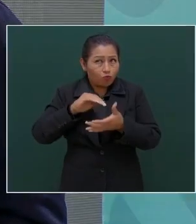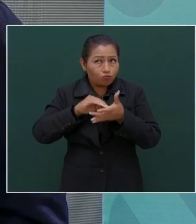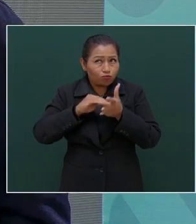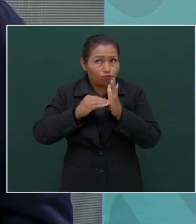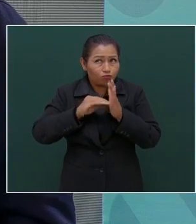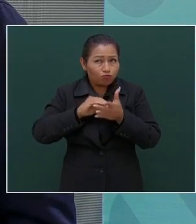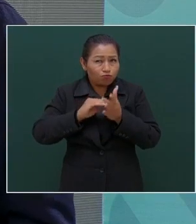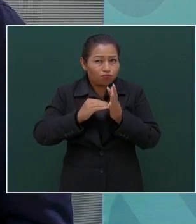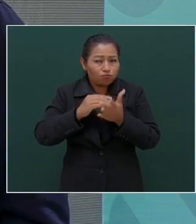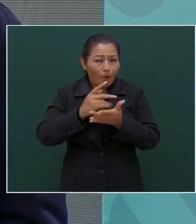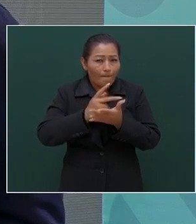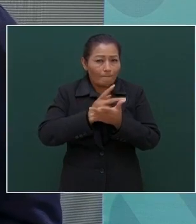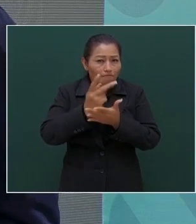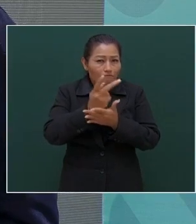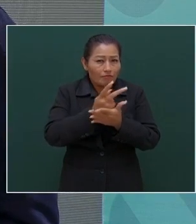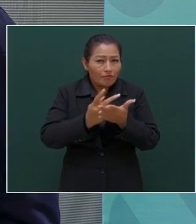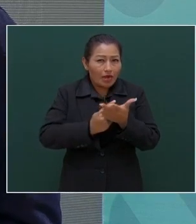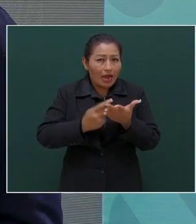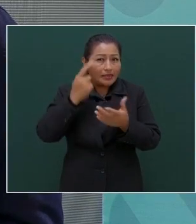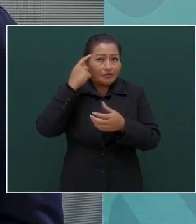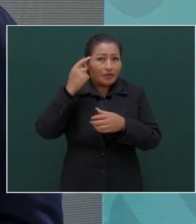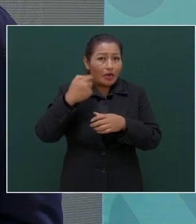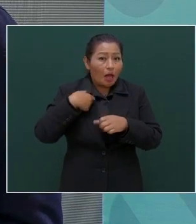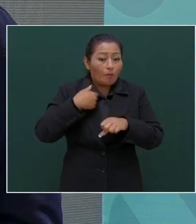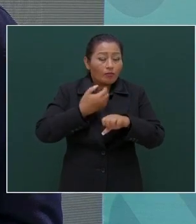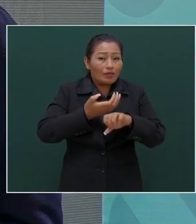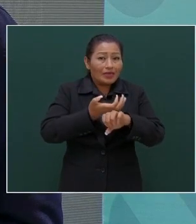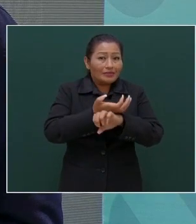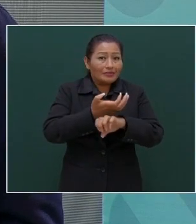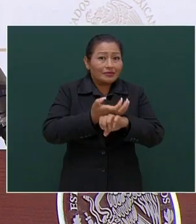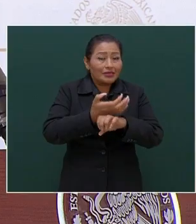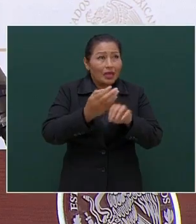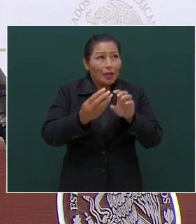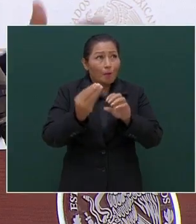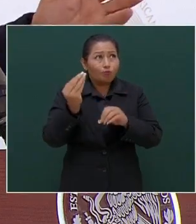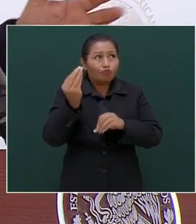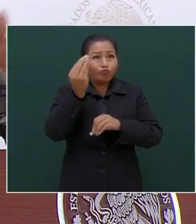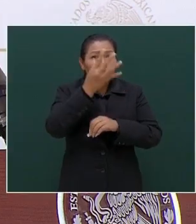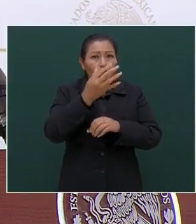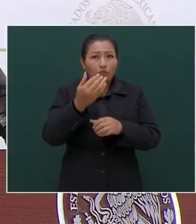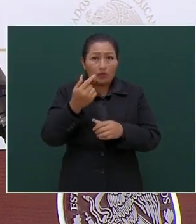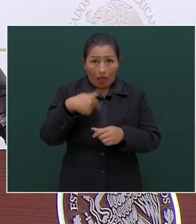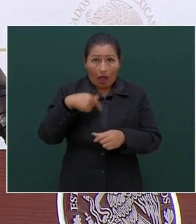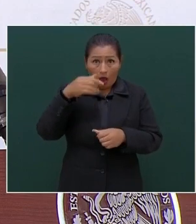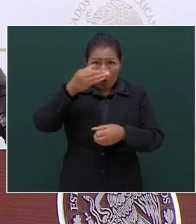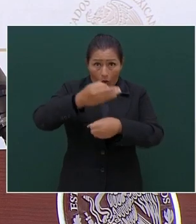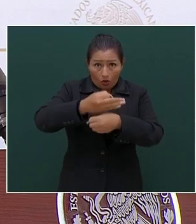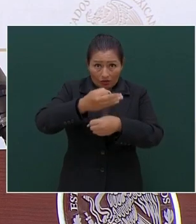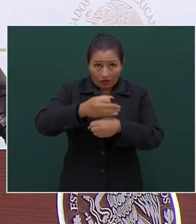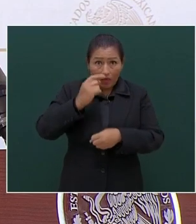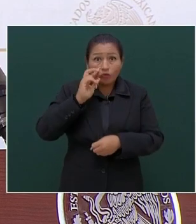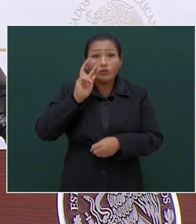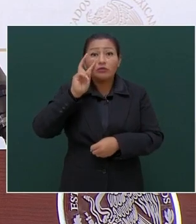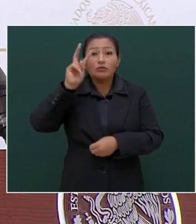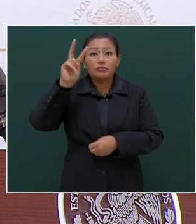esos planes, también en el extranjero. ¿No ven ahora, pues,